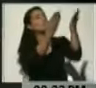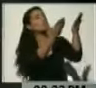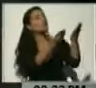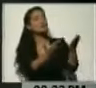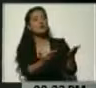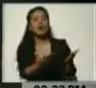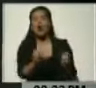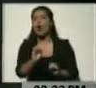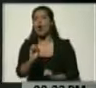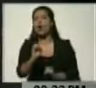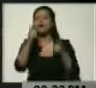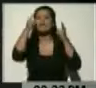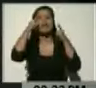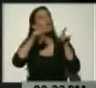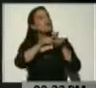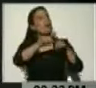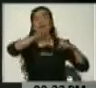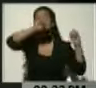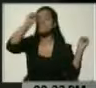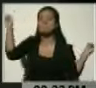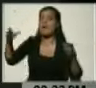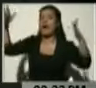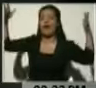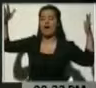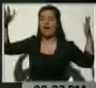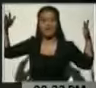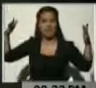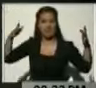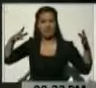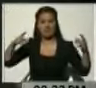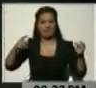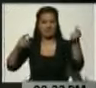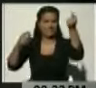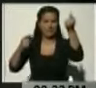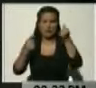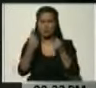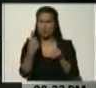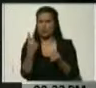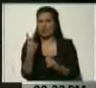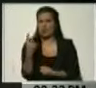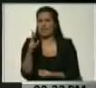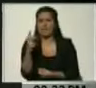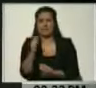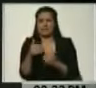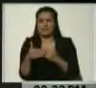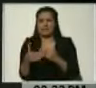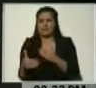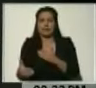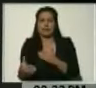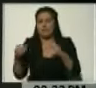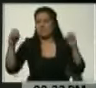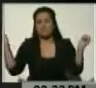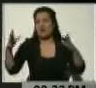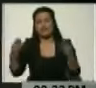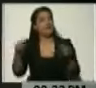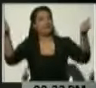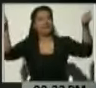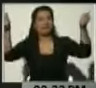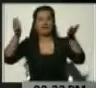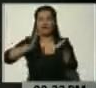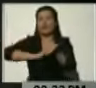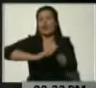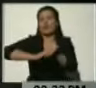mago que va a llegar aquí y en uno o dos o tres meses solucionar toda esta